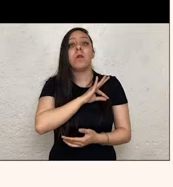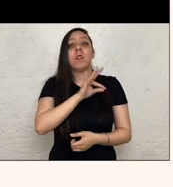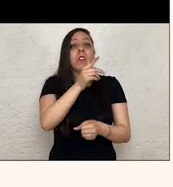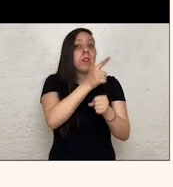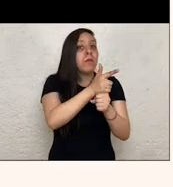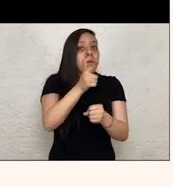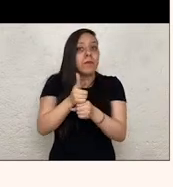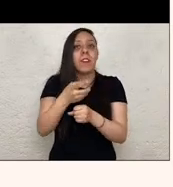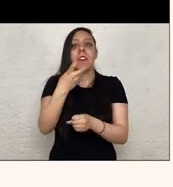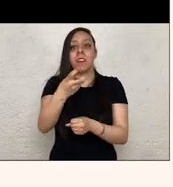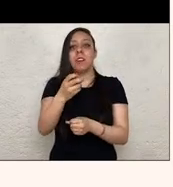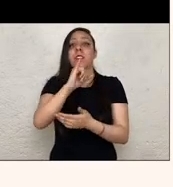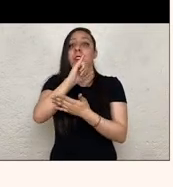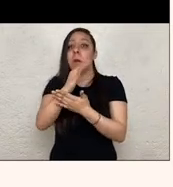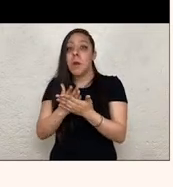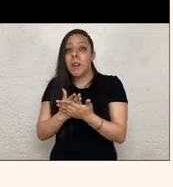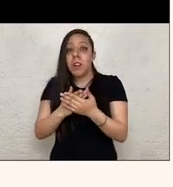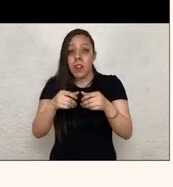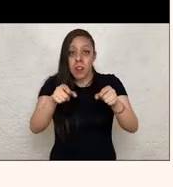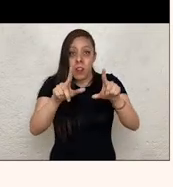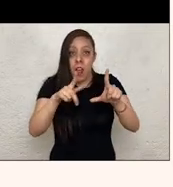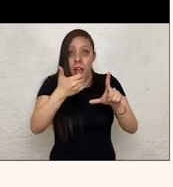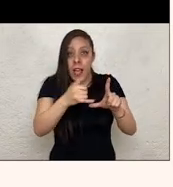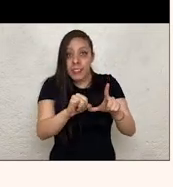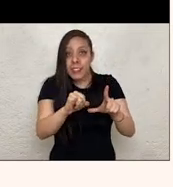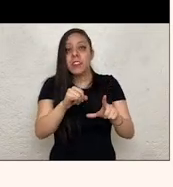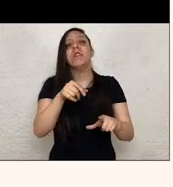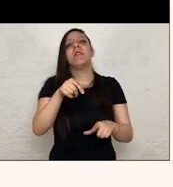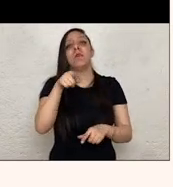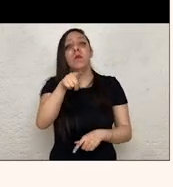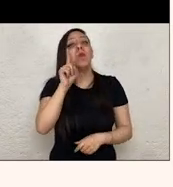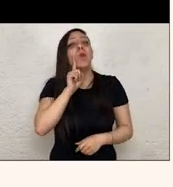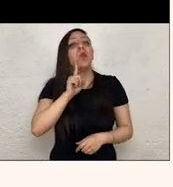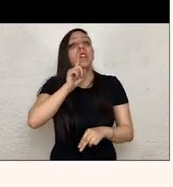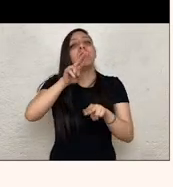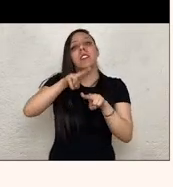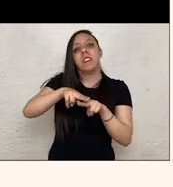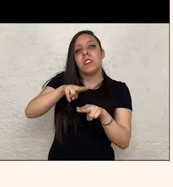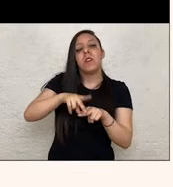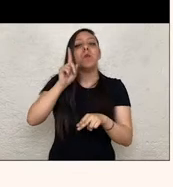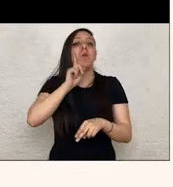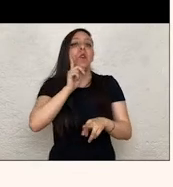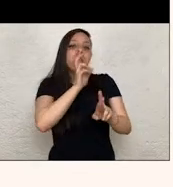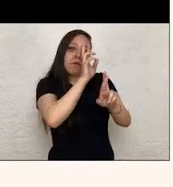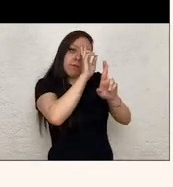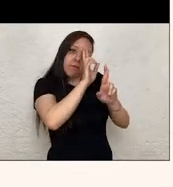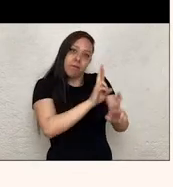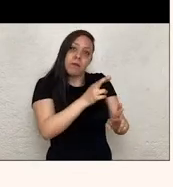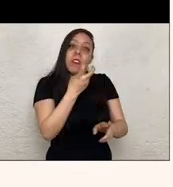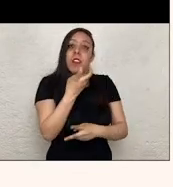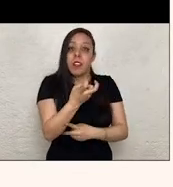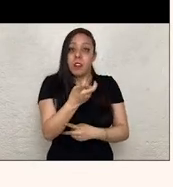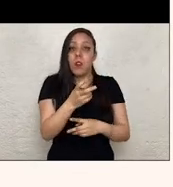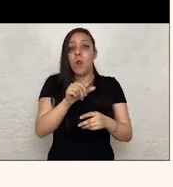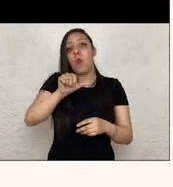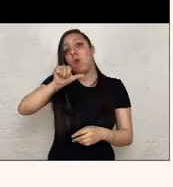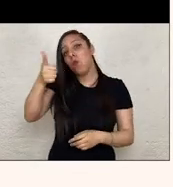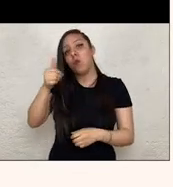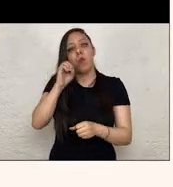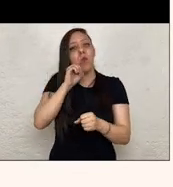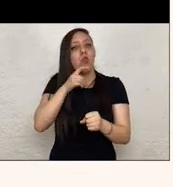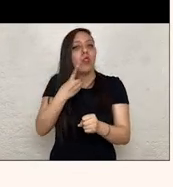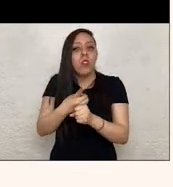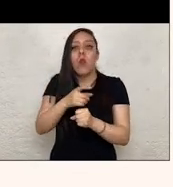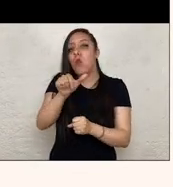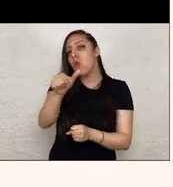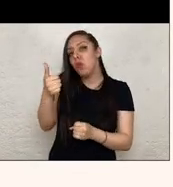encuentran figuras de este tipo, es decir, de las mujeres pacíficas, mujeres sentadas, mujeres respetuosas. Es